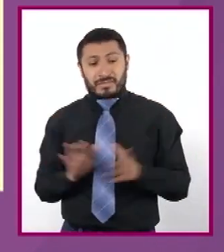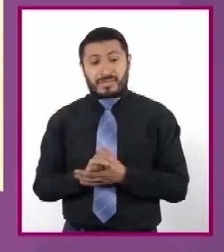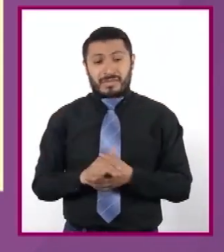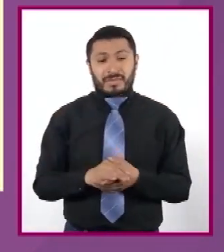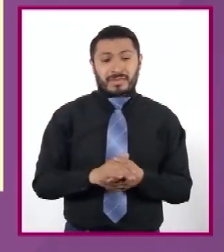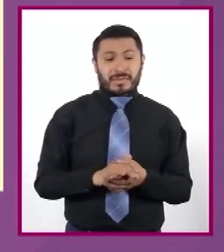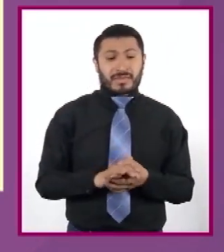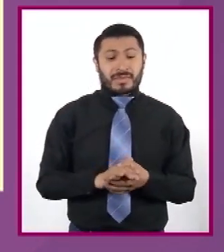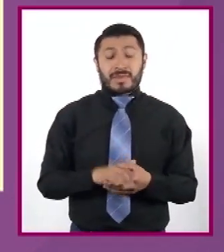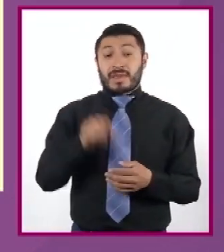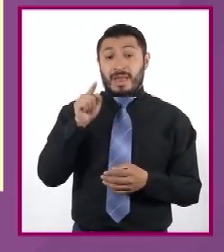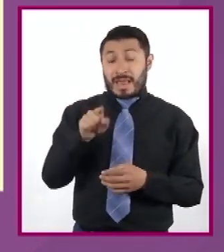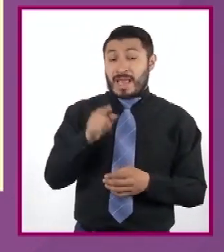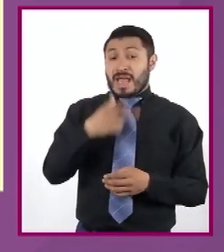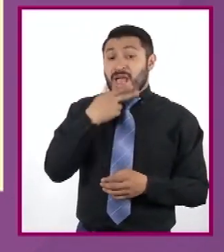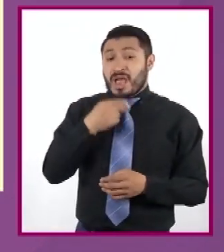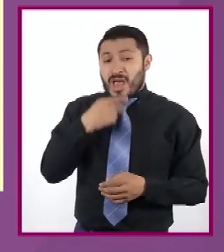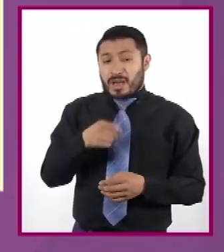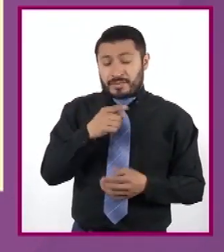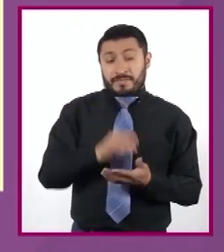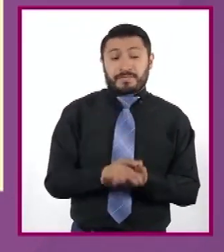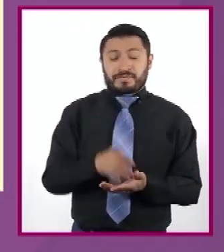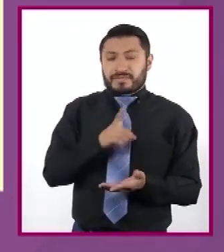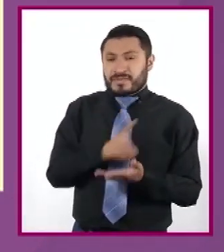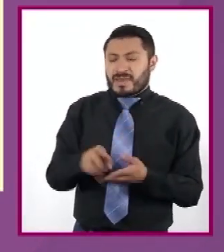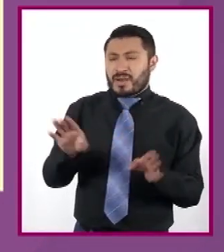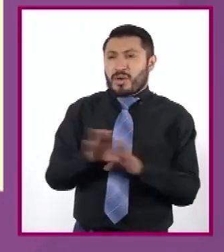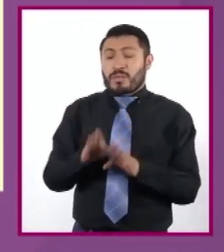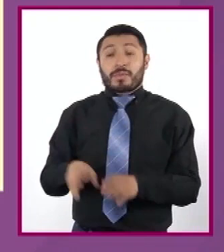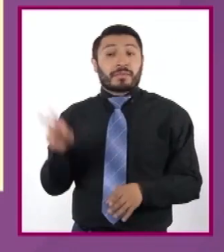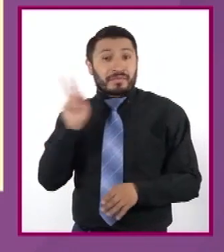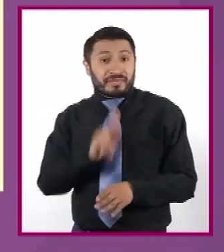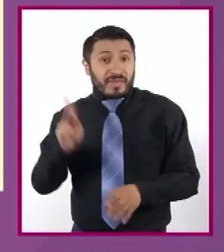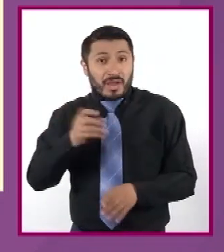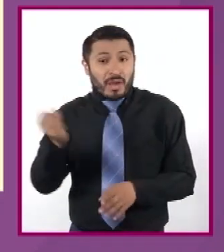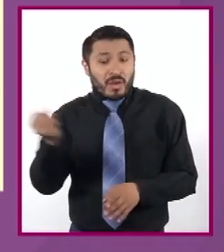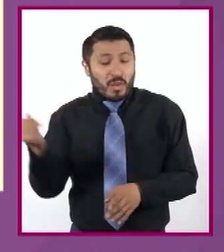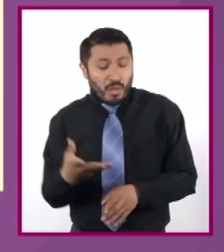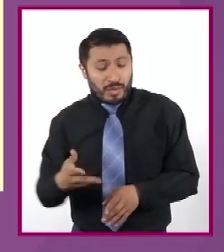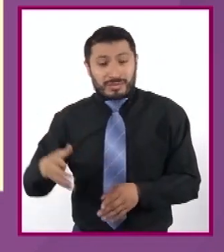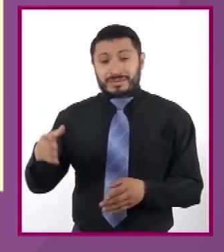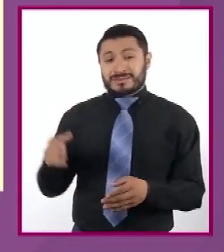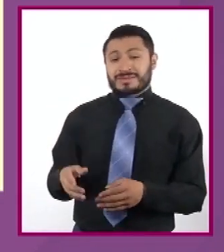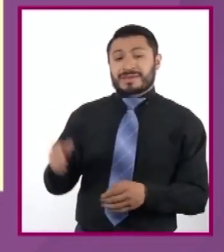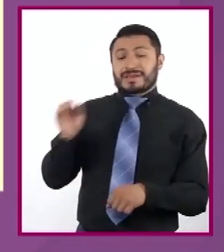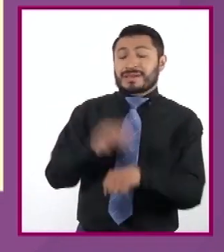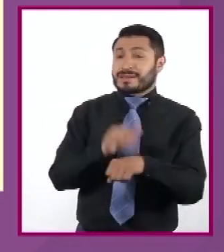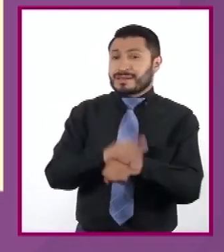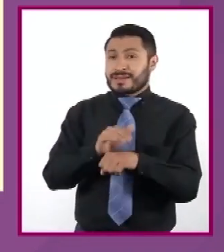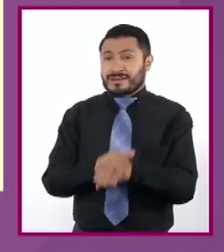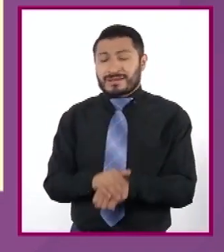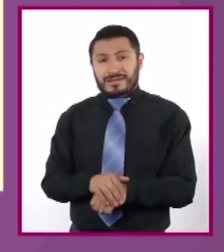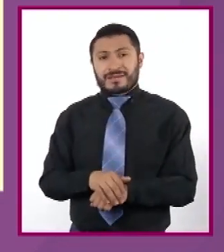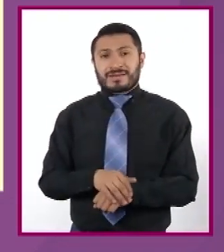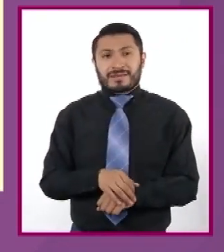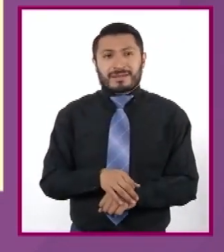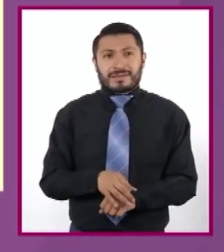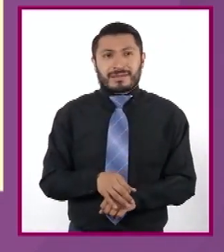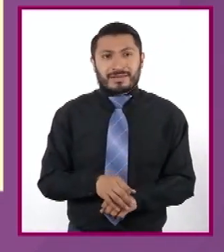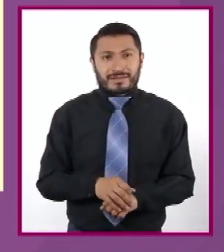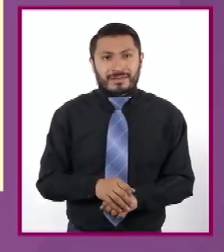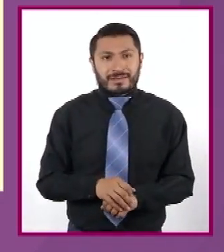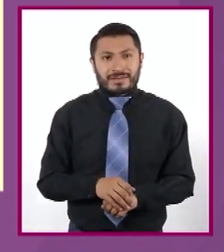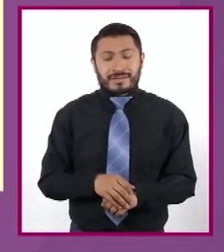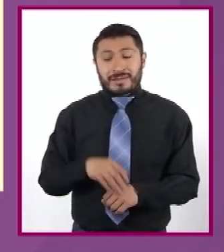Higgins decide realizar una apuesta con su amigo el coronel Pirrain, afirmando que a pesar del gran y tan extenso